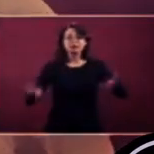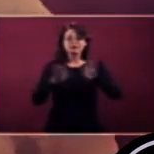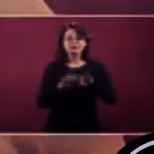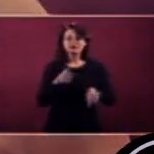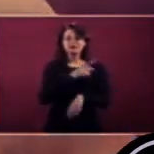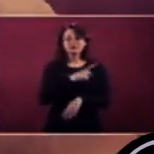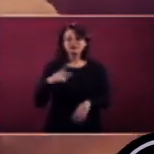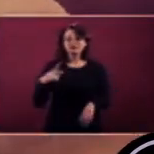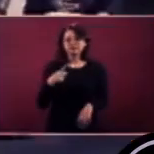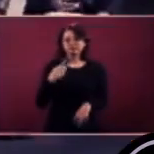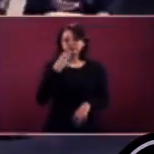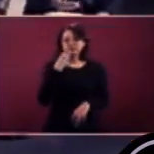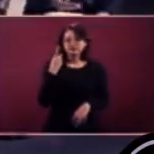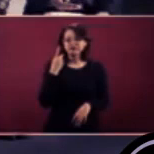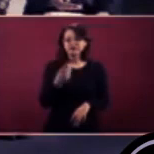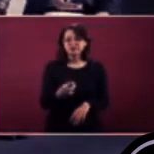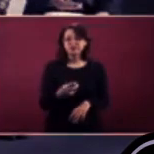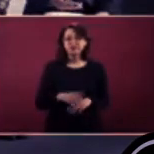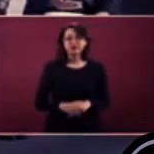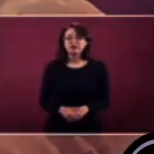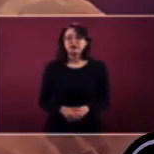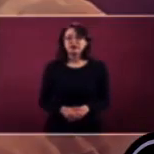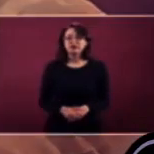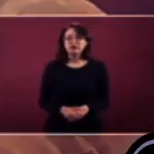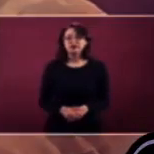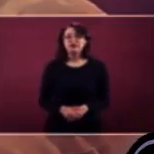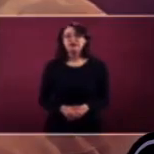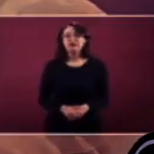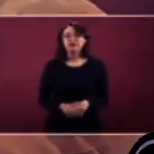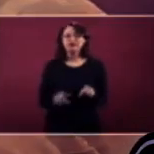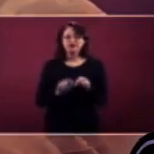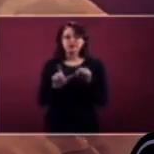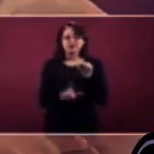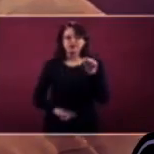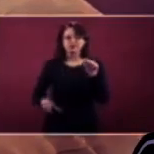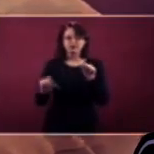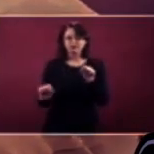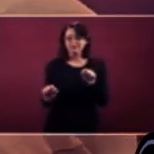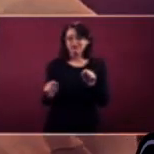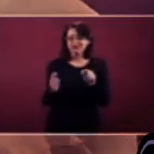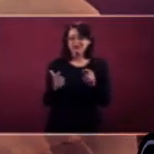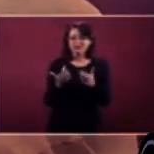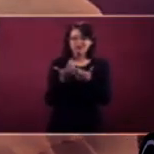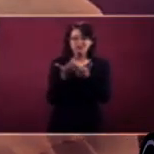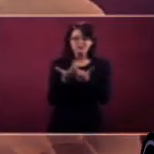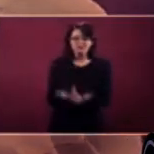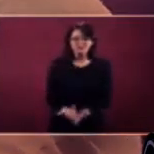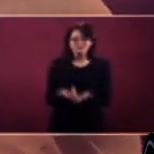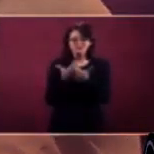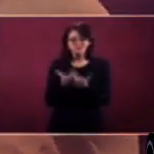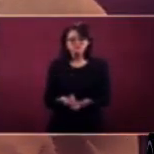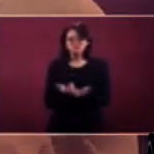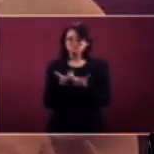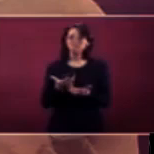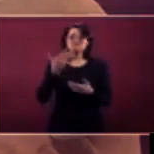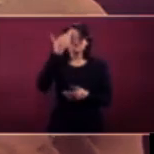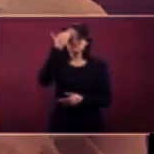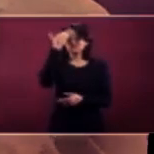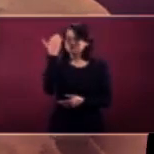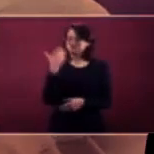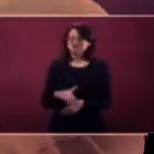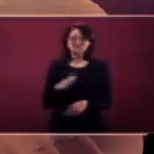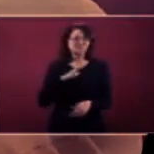compartir, señor presidente, la riqueza de nuestro país, que la conocemos